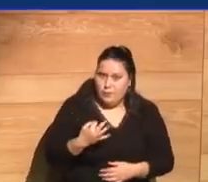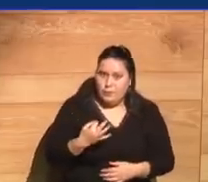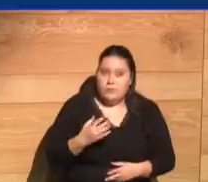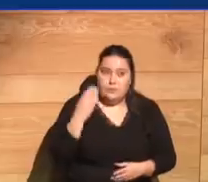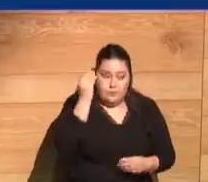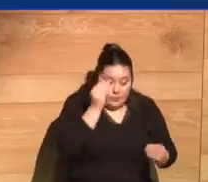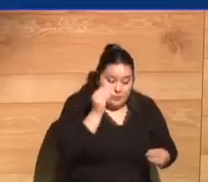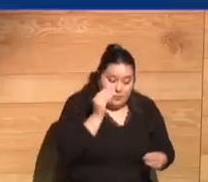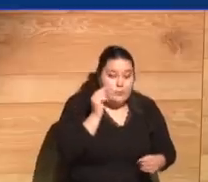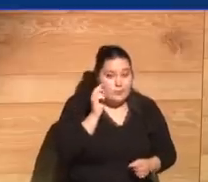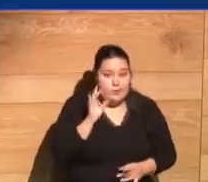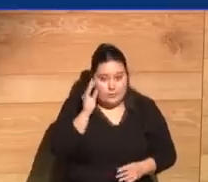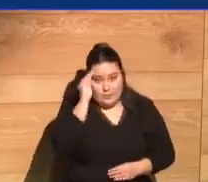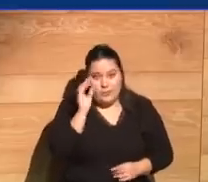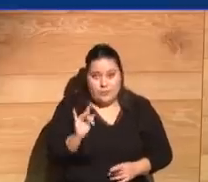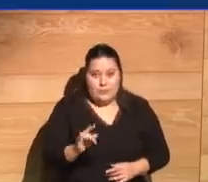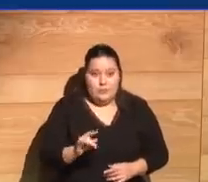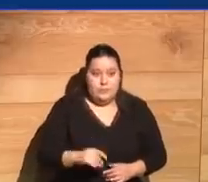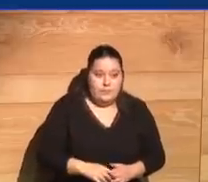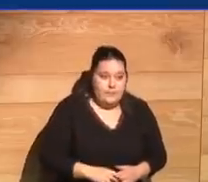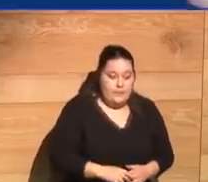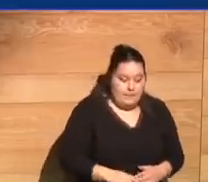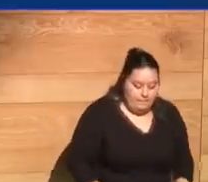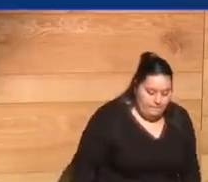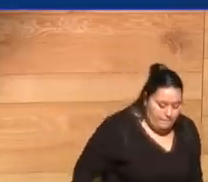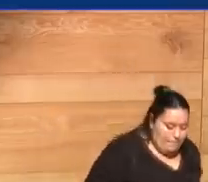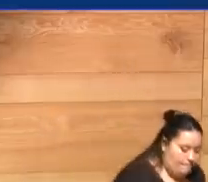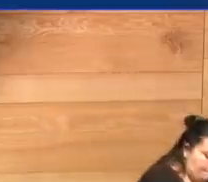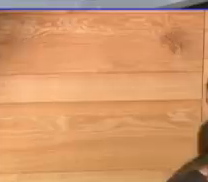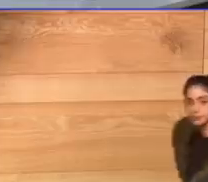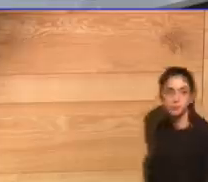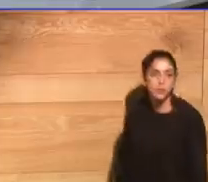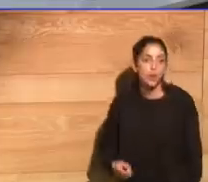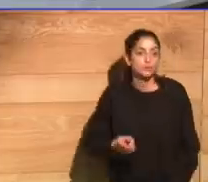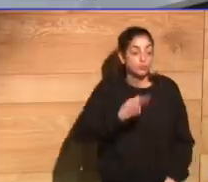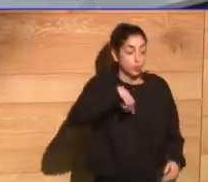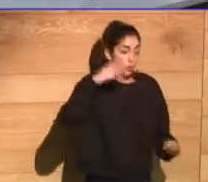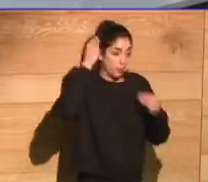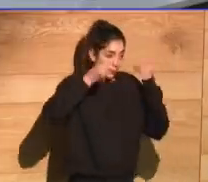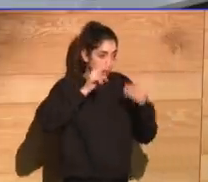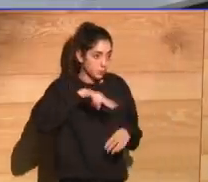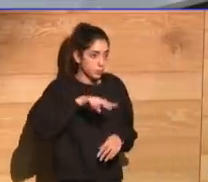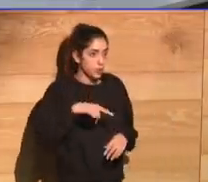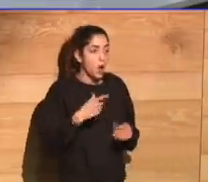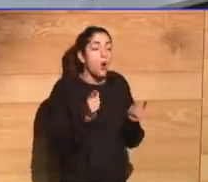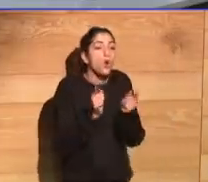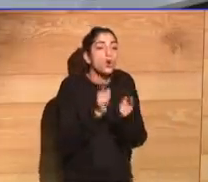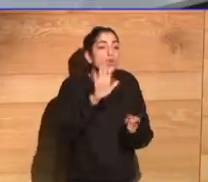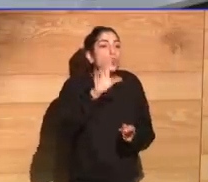que yo lo estoy empezando a ver, pero bueno, ya veremos. Ya veremos, da igual. No, nunca pensamos. Hacemos un tercero corto, de 5 minutos.